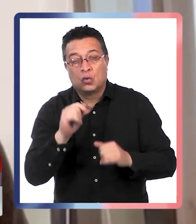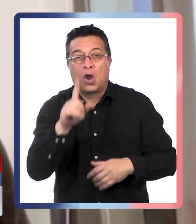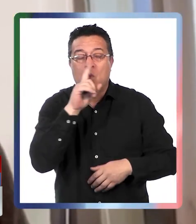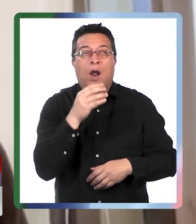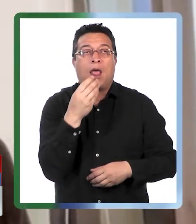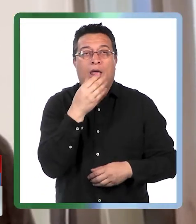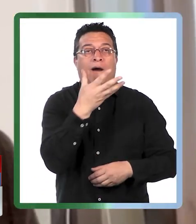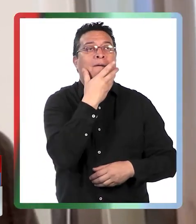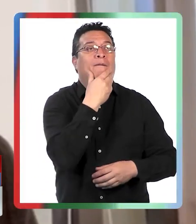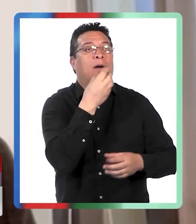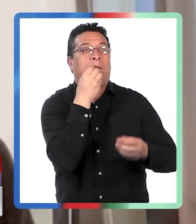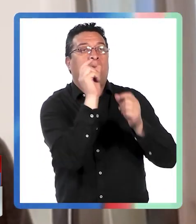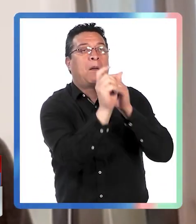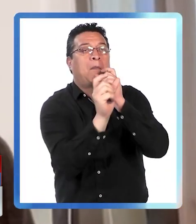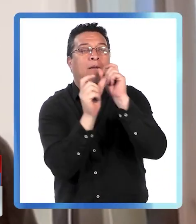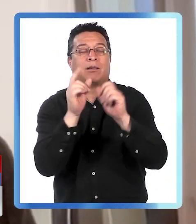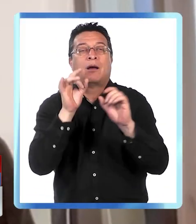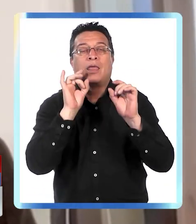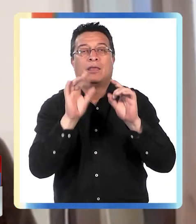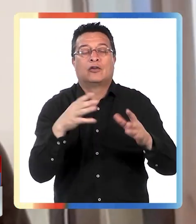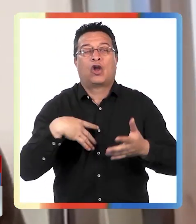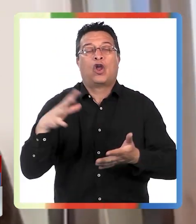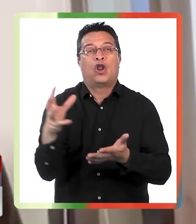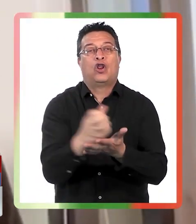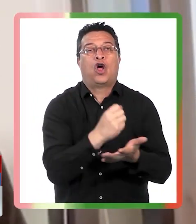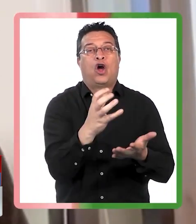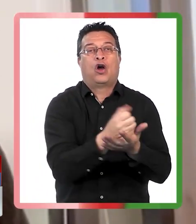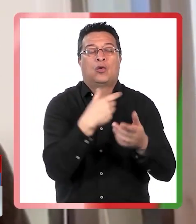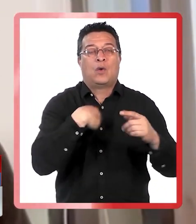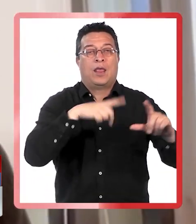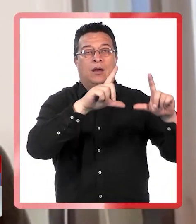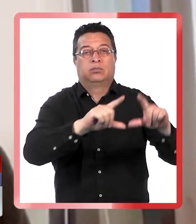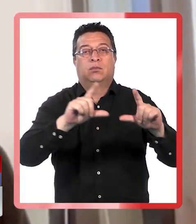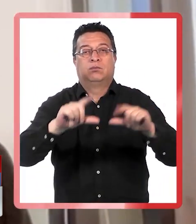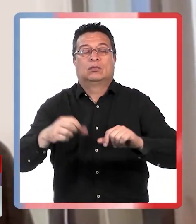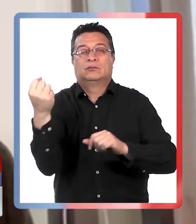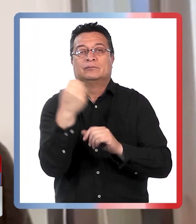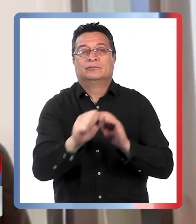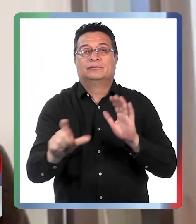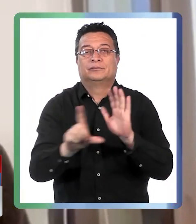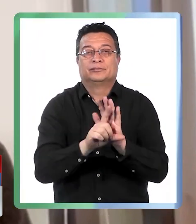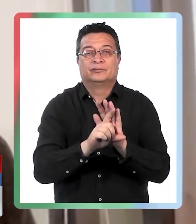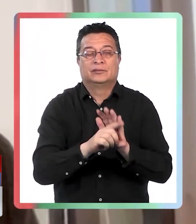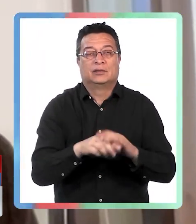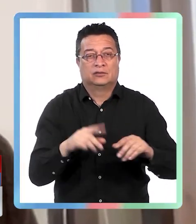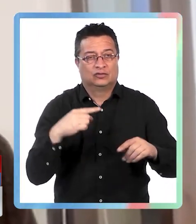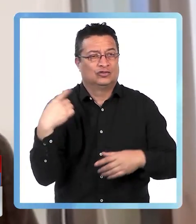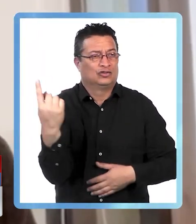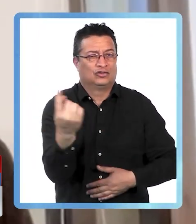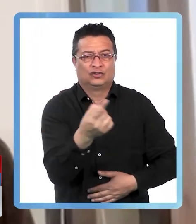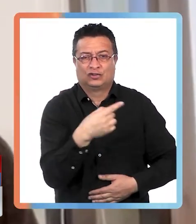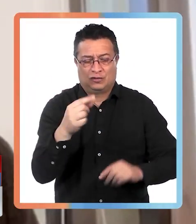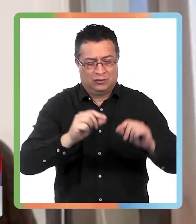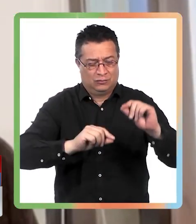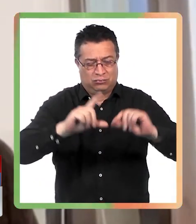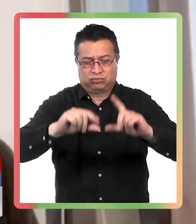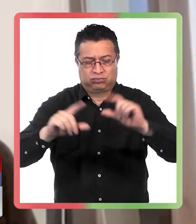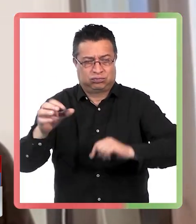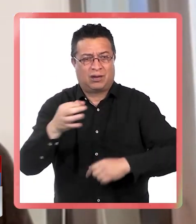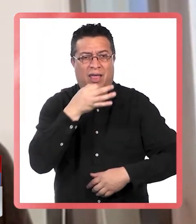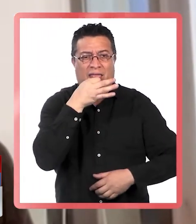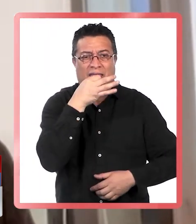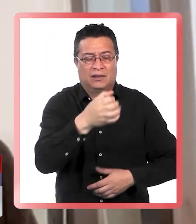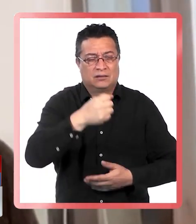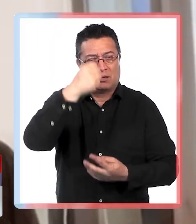casi con poesía, deja instalada la idea de logros como una disminución de la delincuencia, siendo que todos los